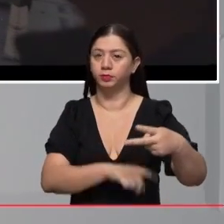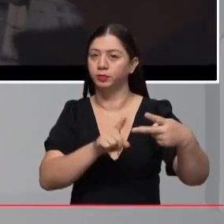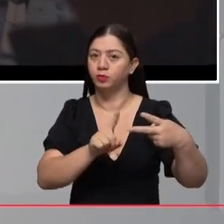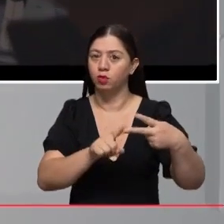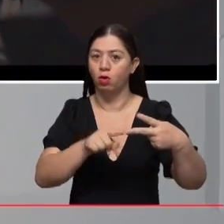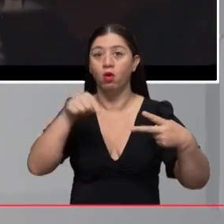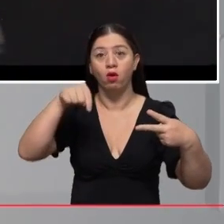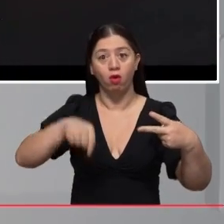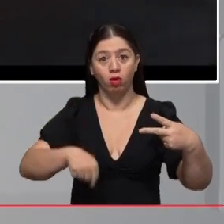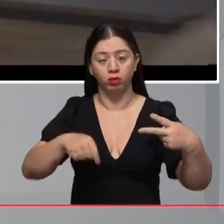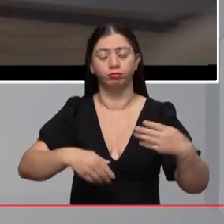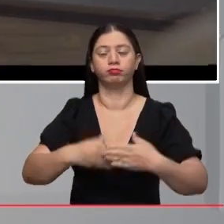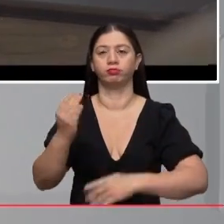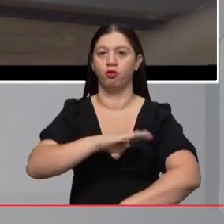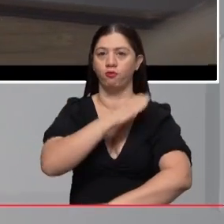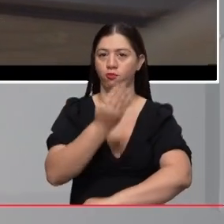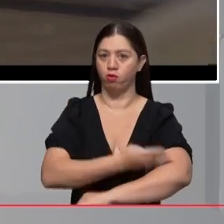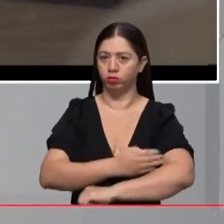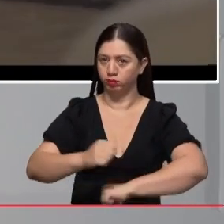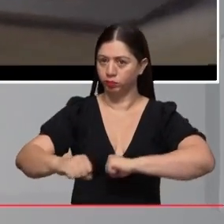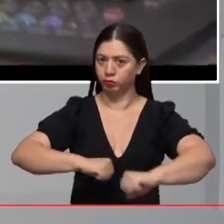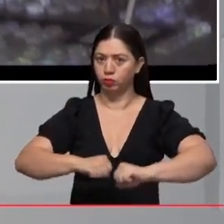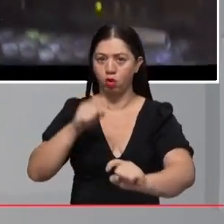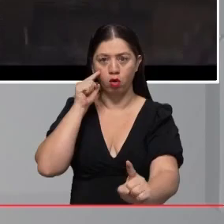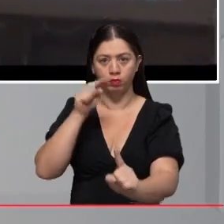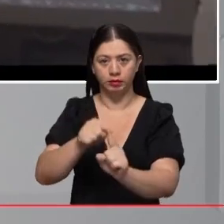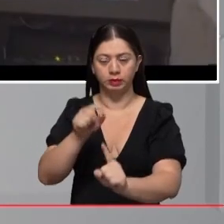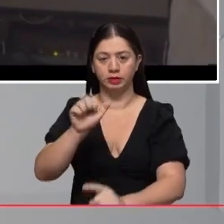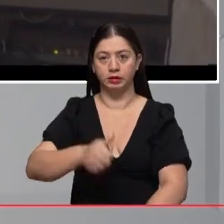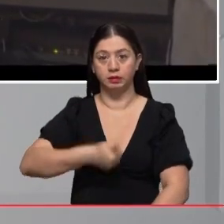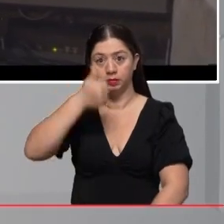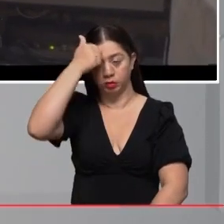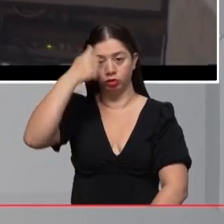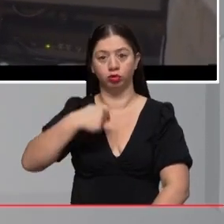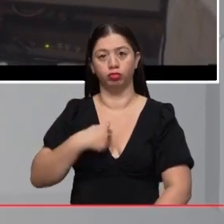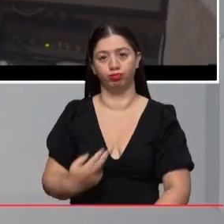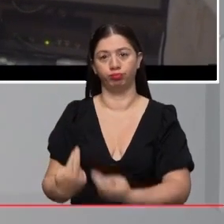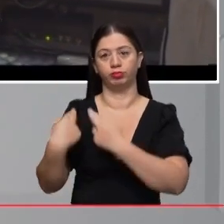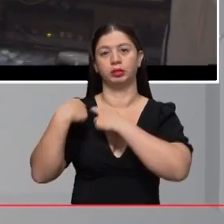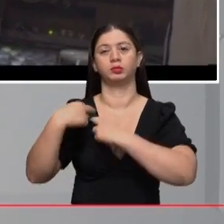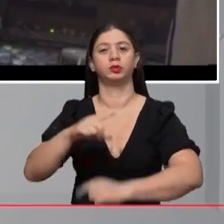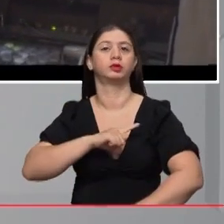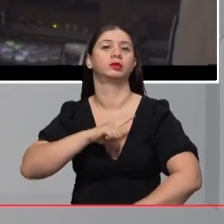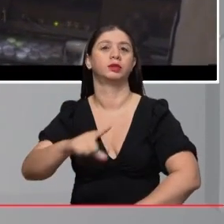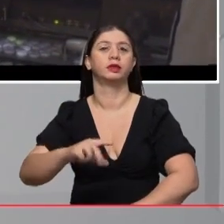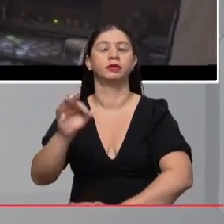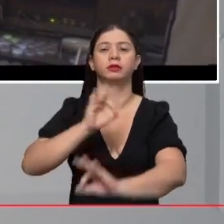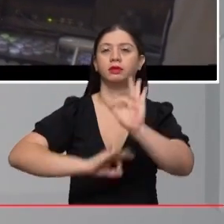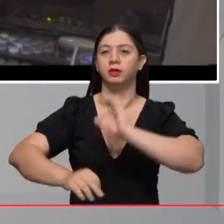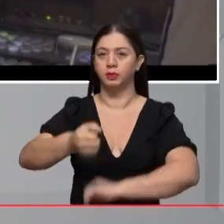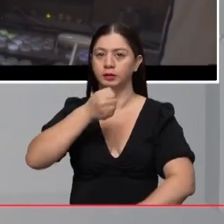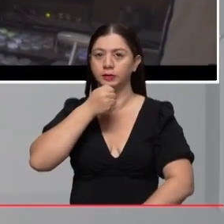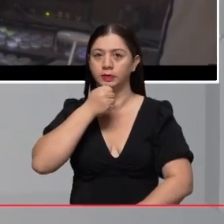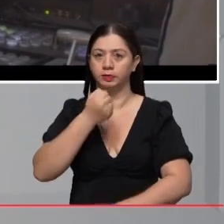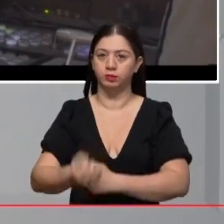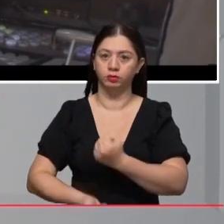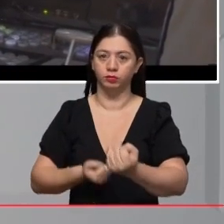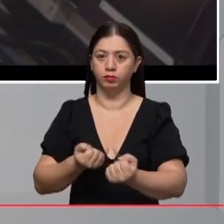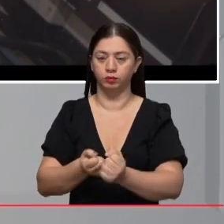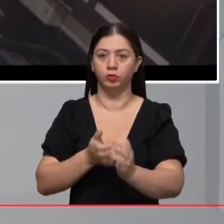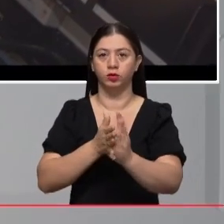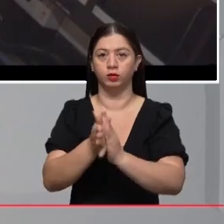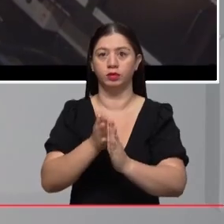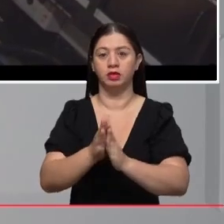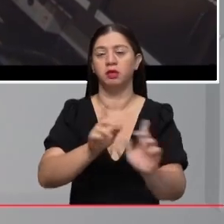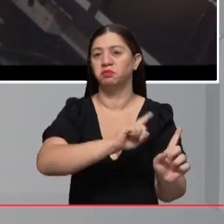desde hoy también fortalecemos uno de nuestros objetivos principales desde que asumí el liderazgo, y es que Telepacífico Noticias sea un sistema informativo